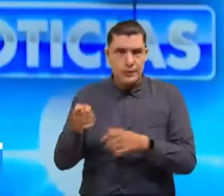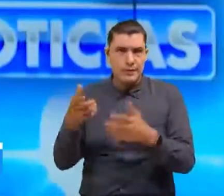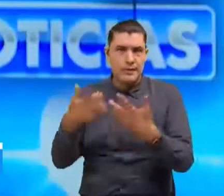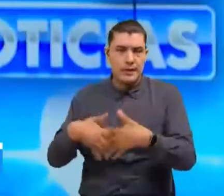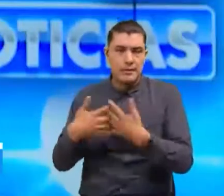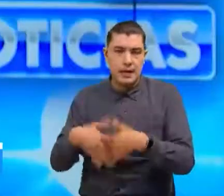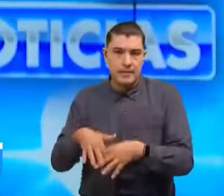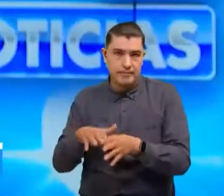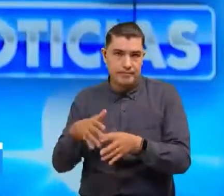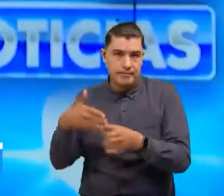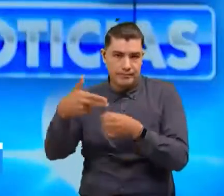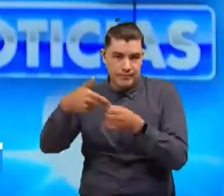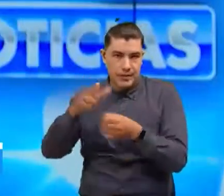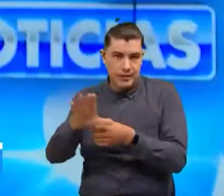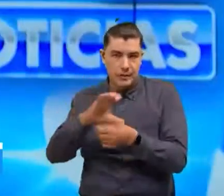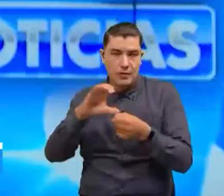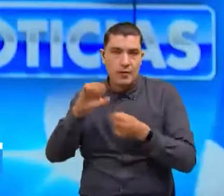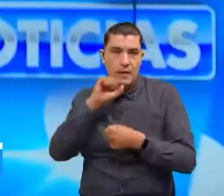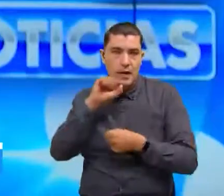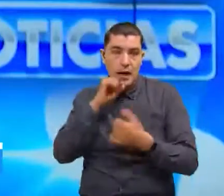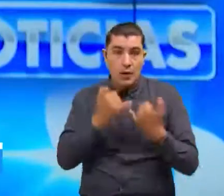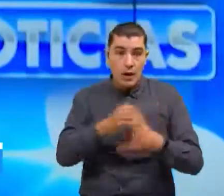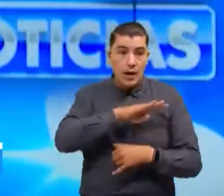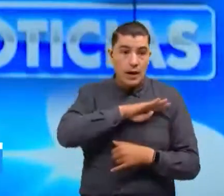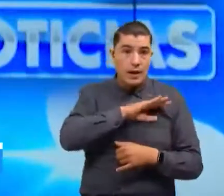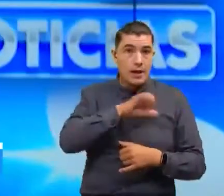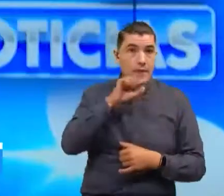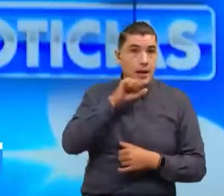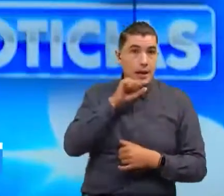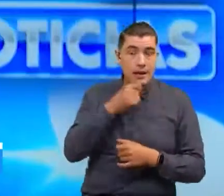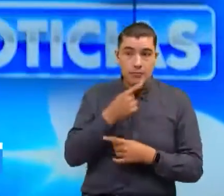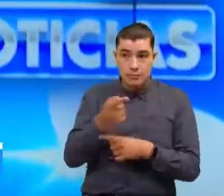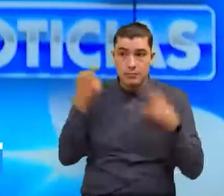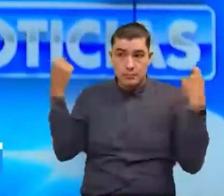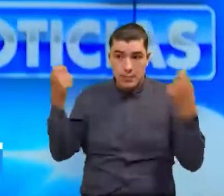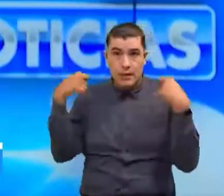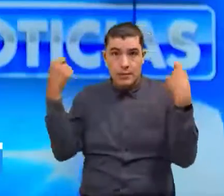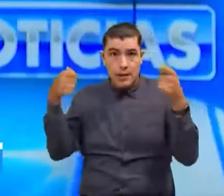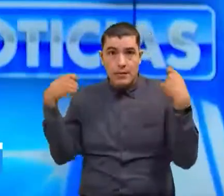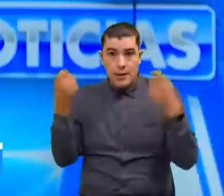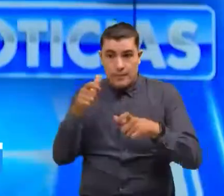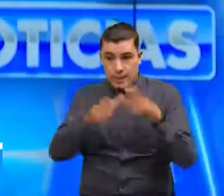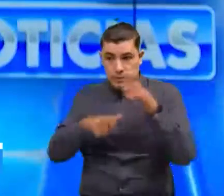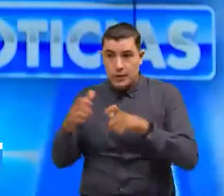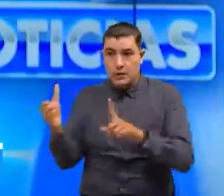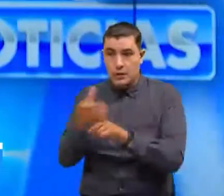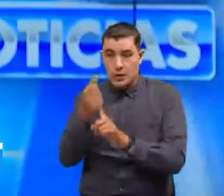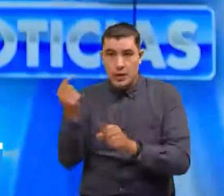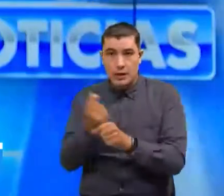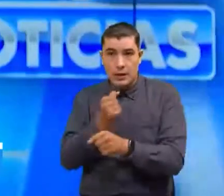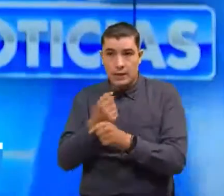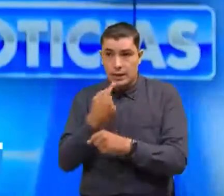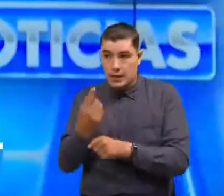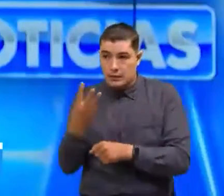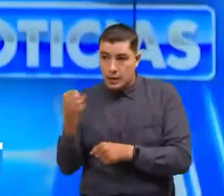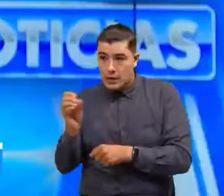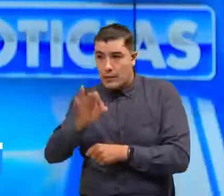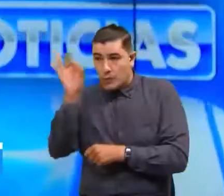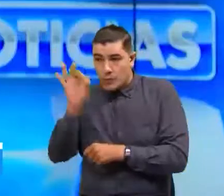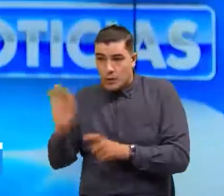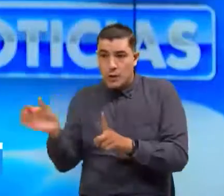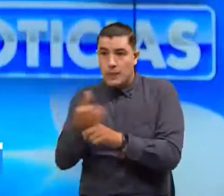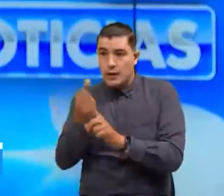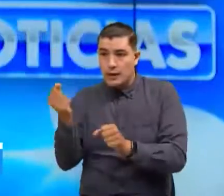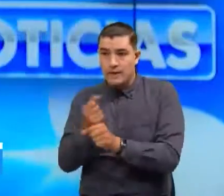Medio. Desde la alcaldía de Barranca Bermeja se ha solicitado elevar la participación de la mano de obra local calificada del 30 al